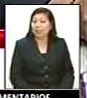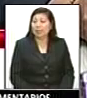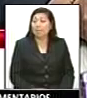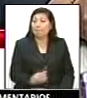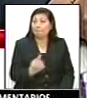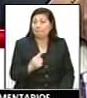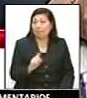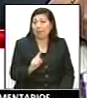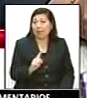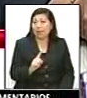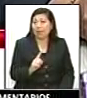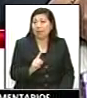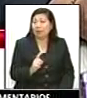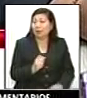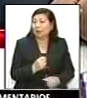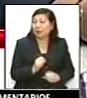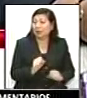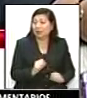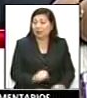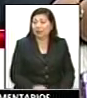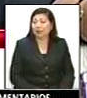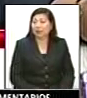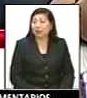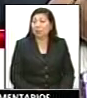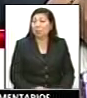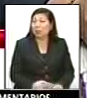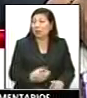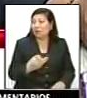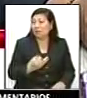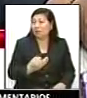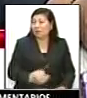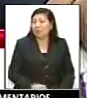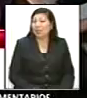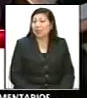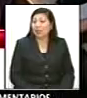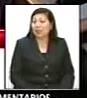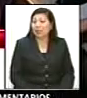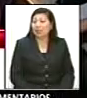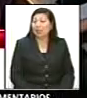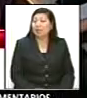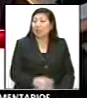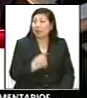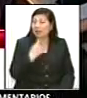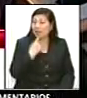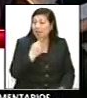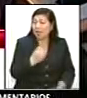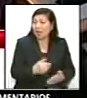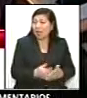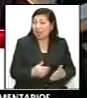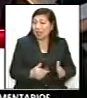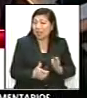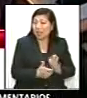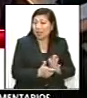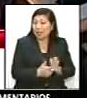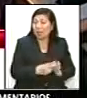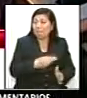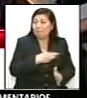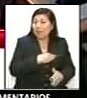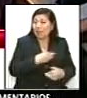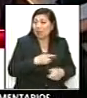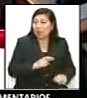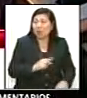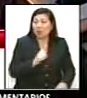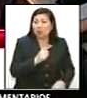para salvar una coyuntura. Pero en realidad, como ya se ha dicho ampliamente, la ley orgánica del Ministerio Público